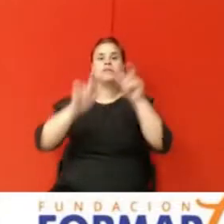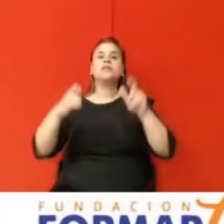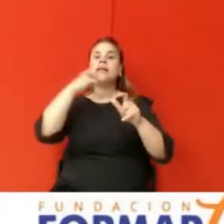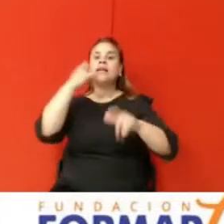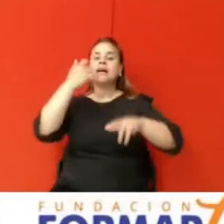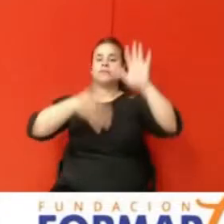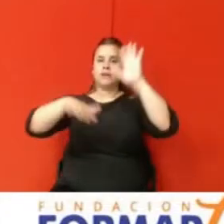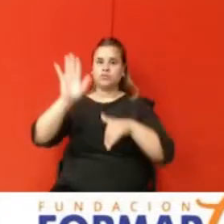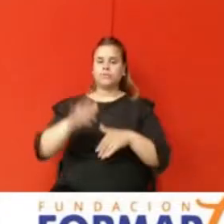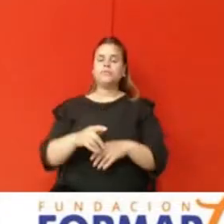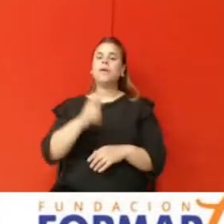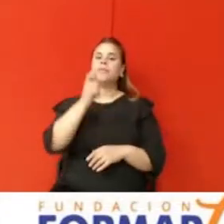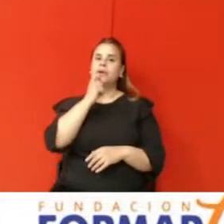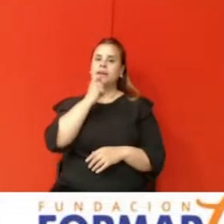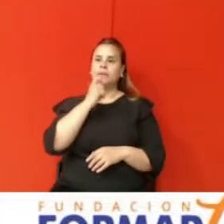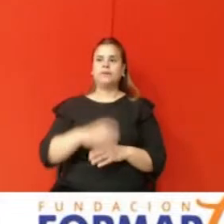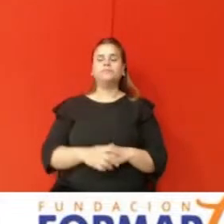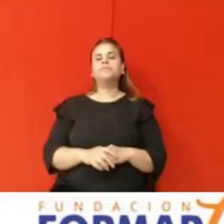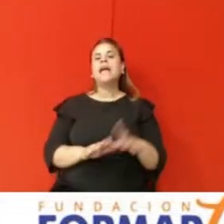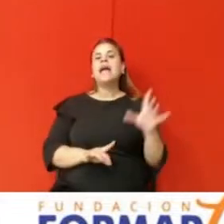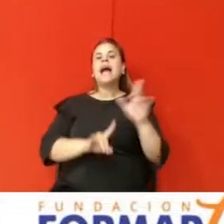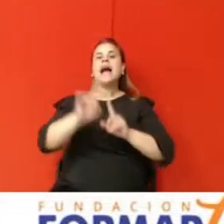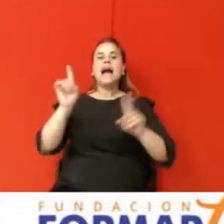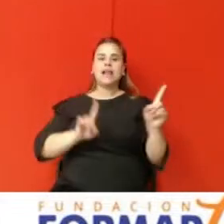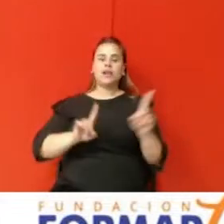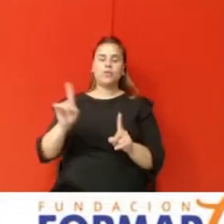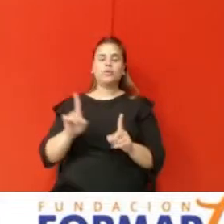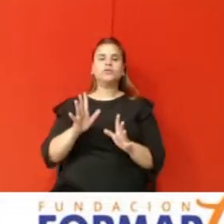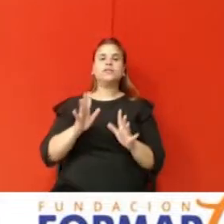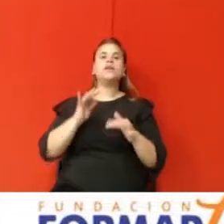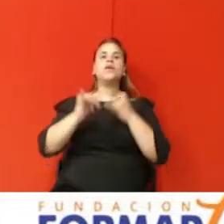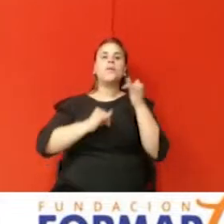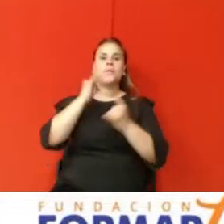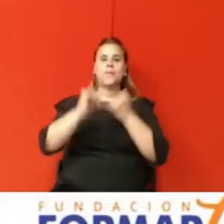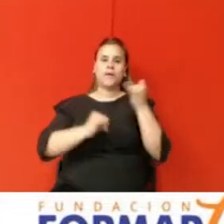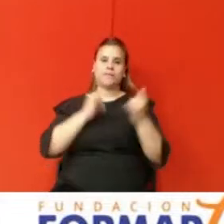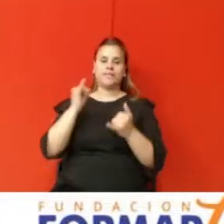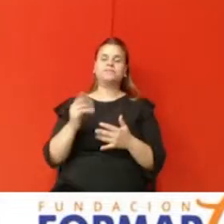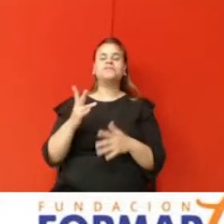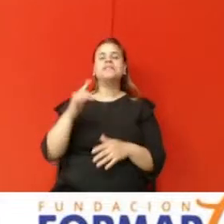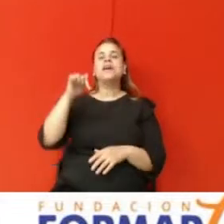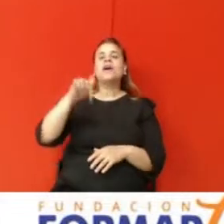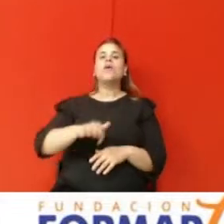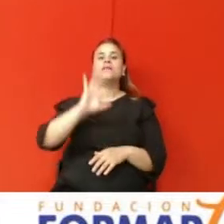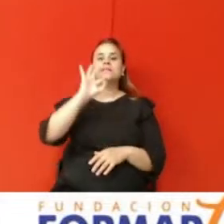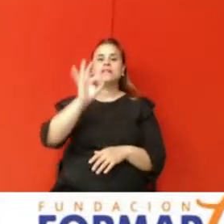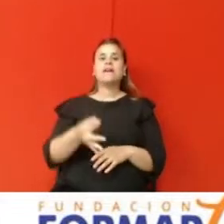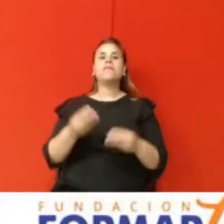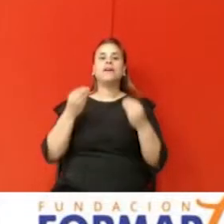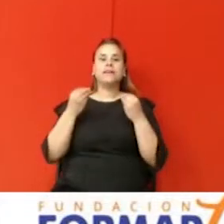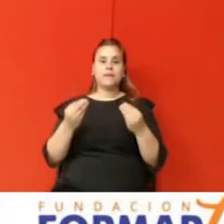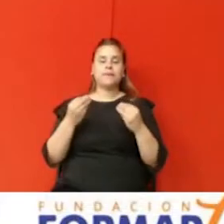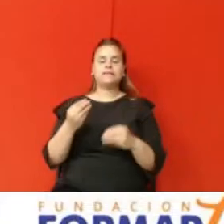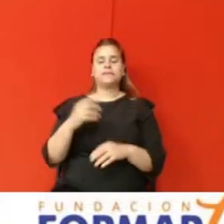categorías. Por ejemplo, dice, en la dimensión de la información, en la subcategoría